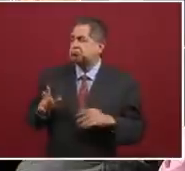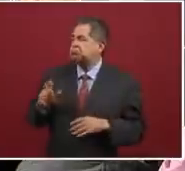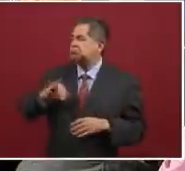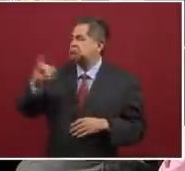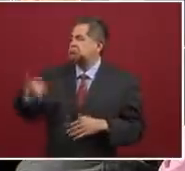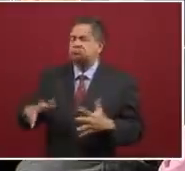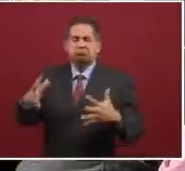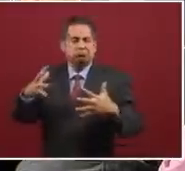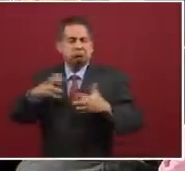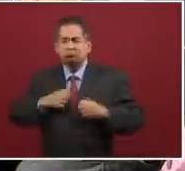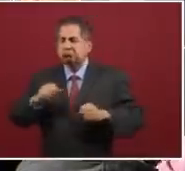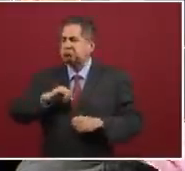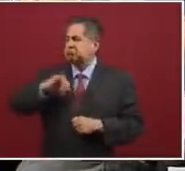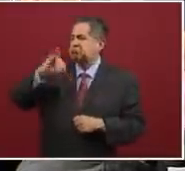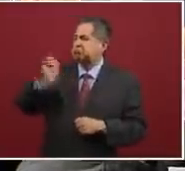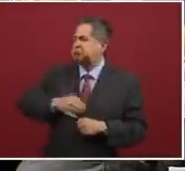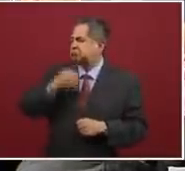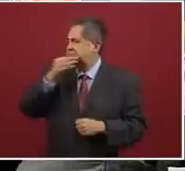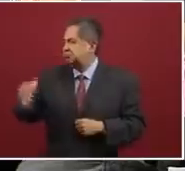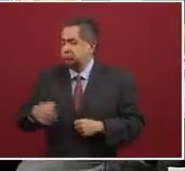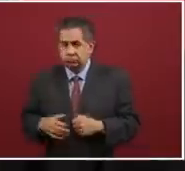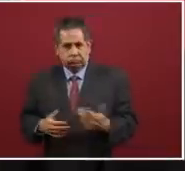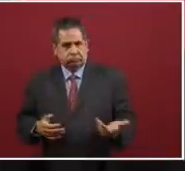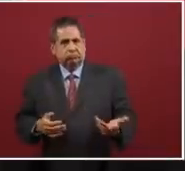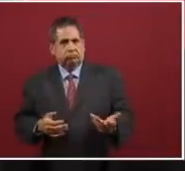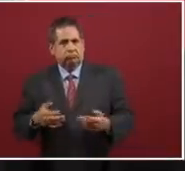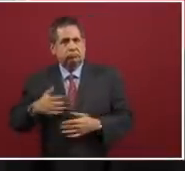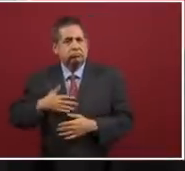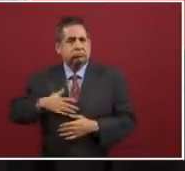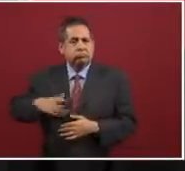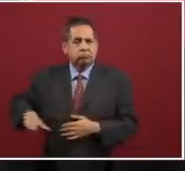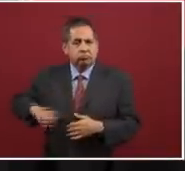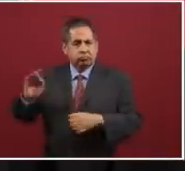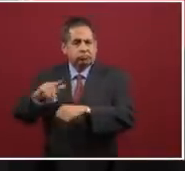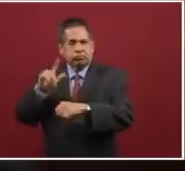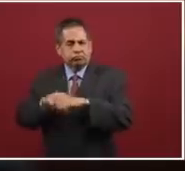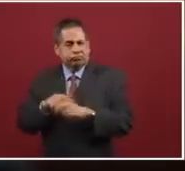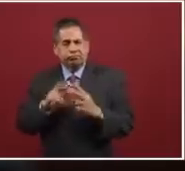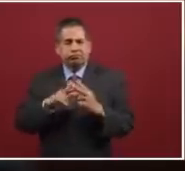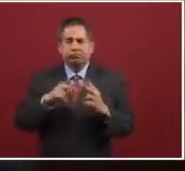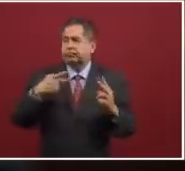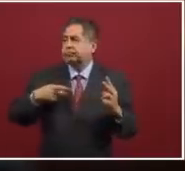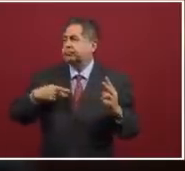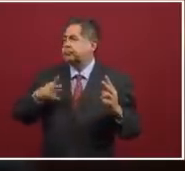encontrar. ¿Cuál es la postura del gobierno federal respecto a esta inquietud